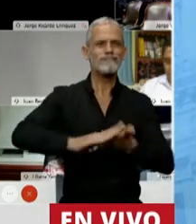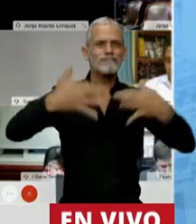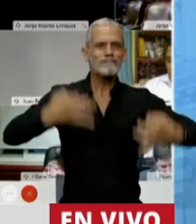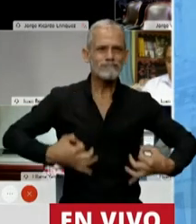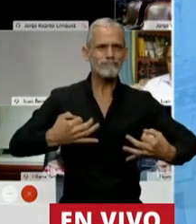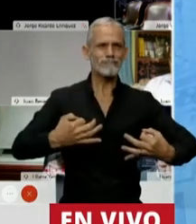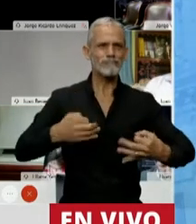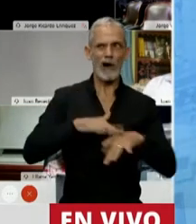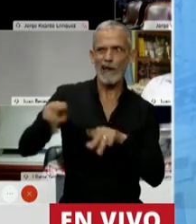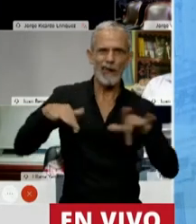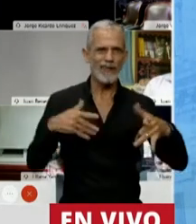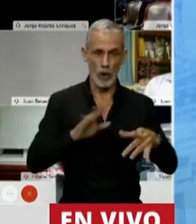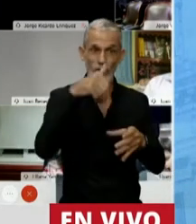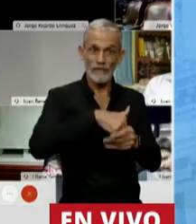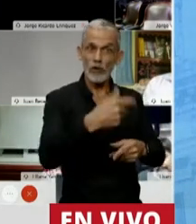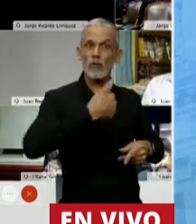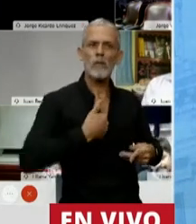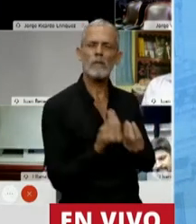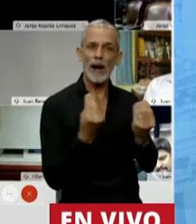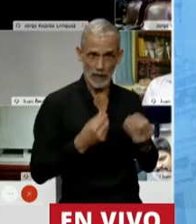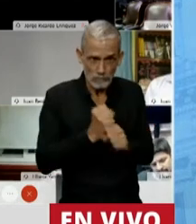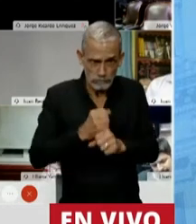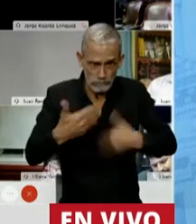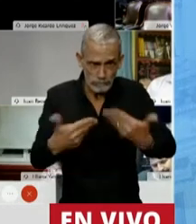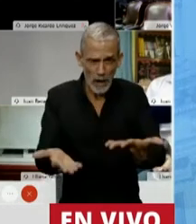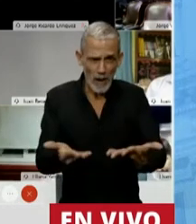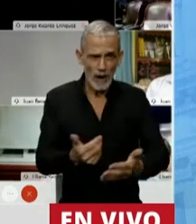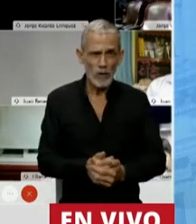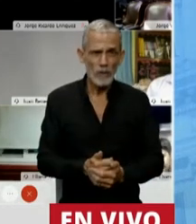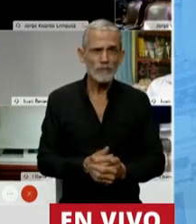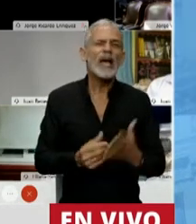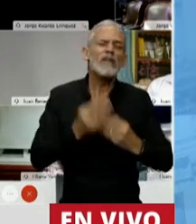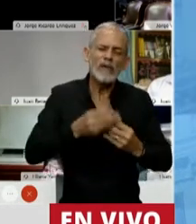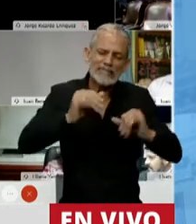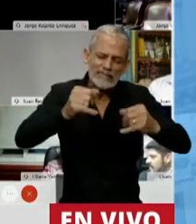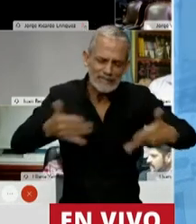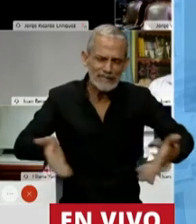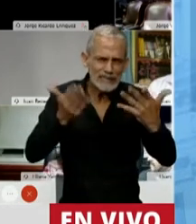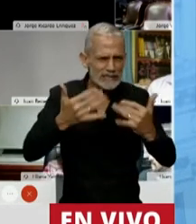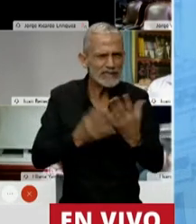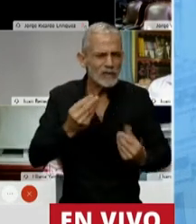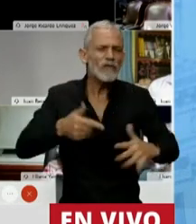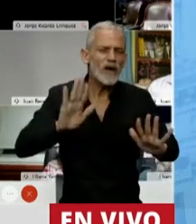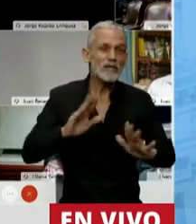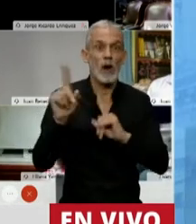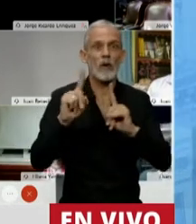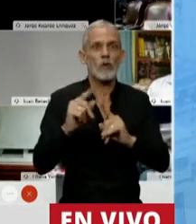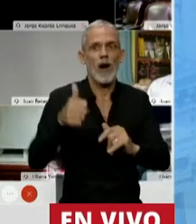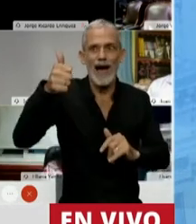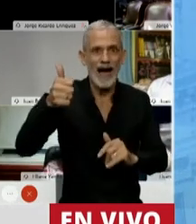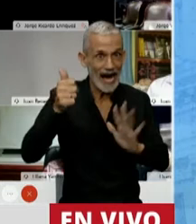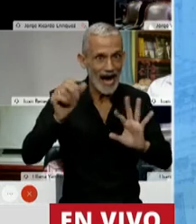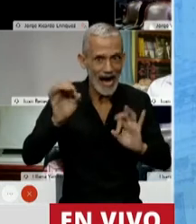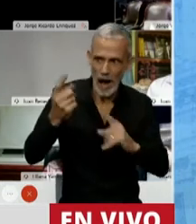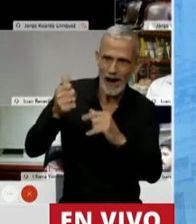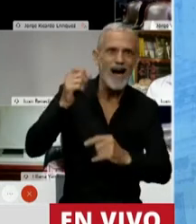honestidad, encomendada por el voto popular, cometiendo muchos errores, pero también algunos aciertos. Lo que